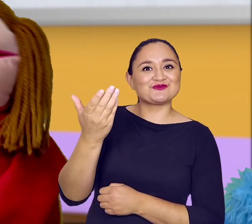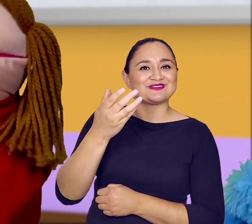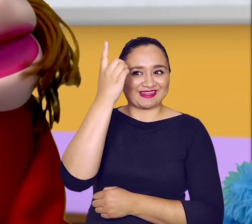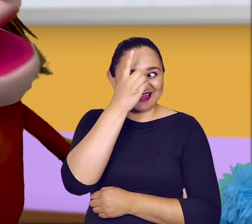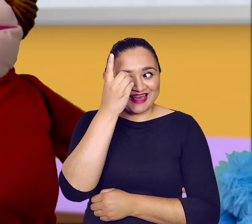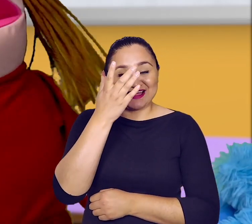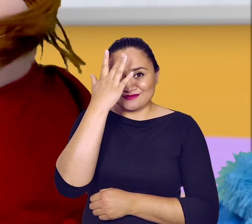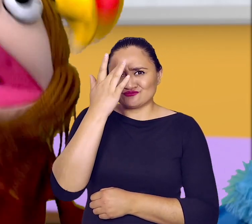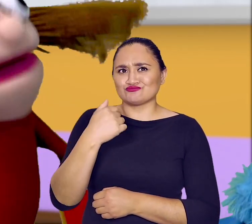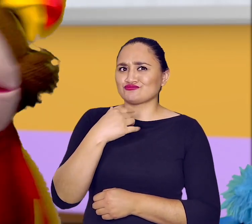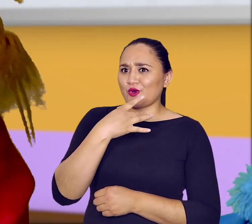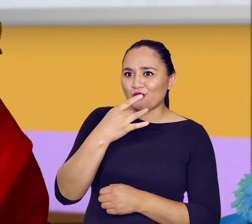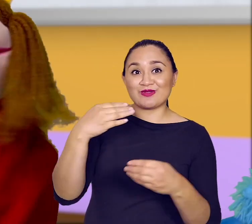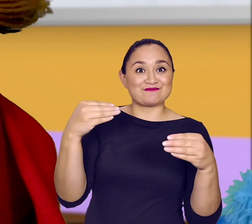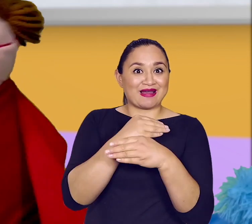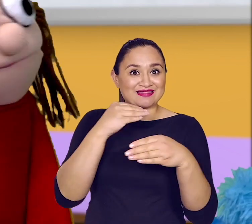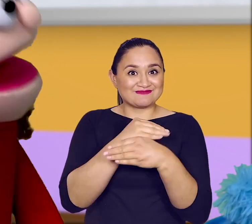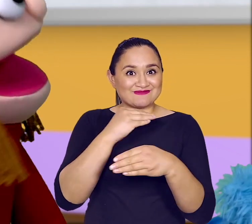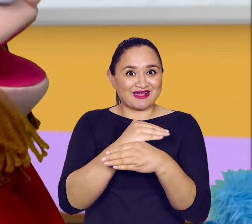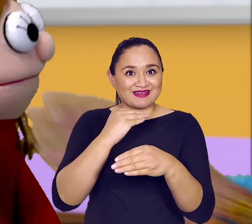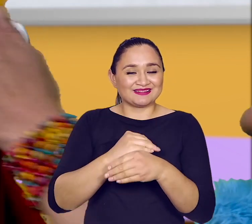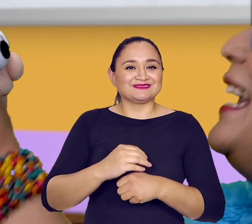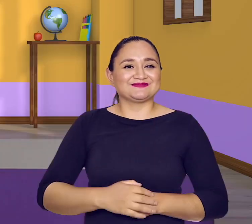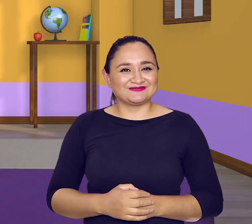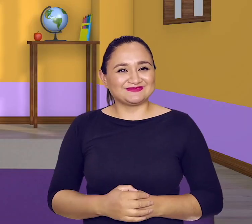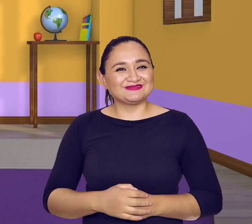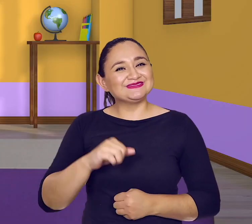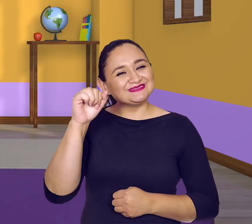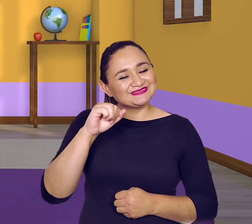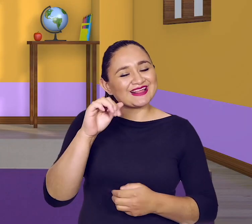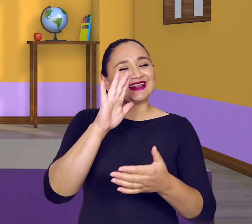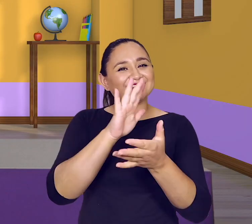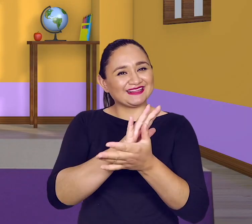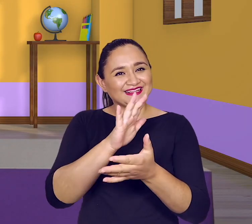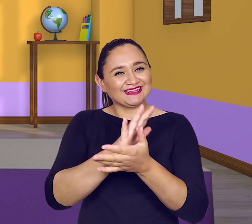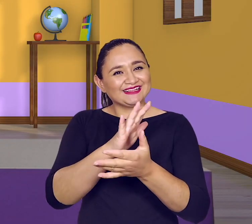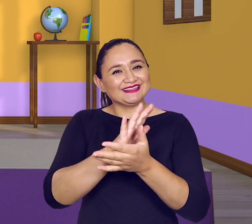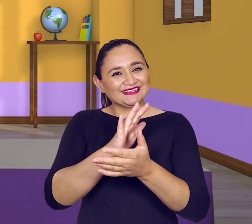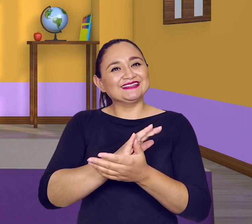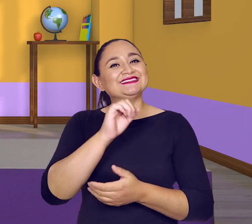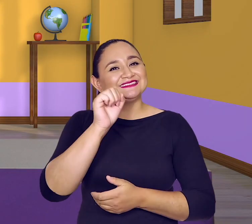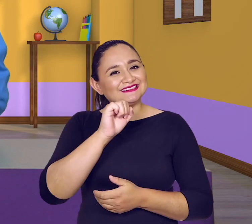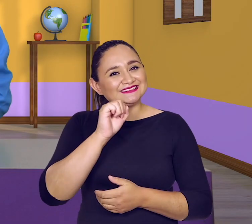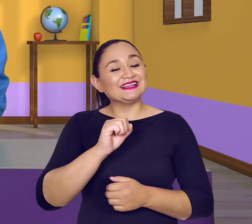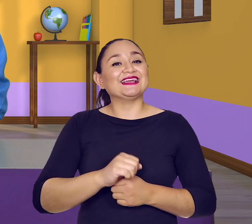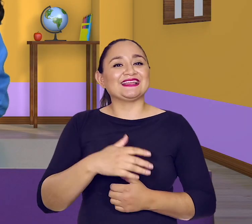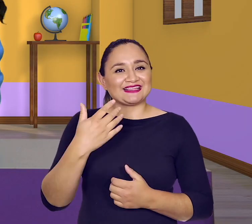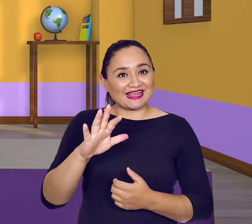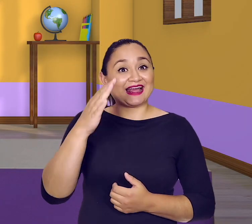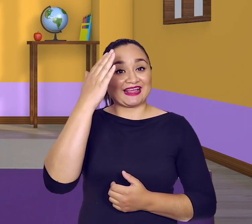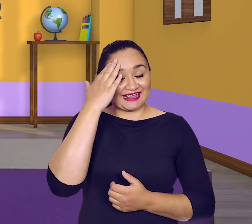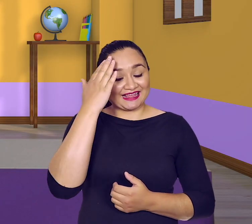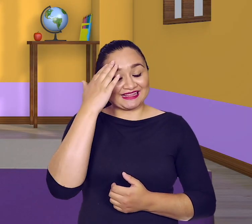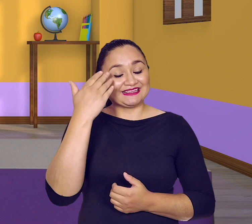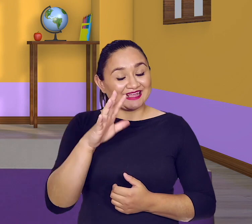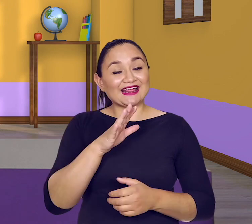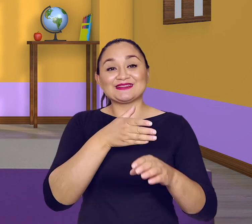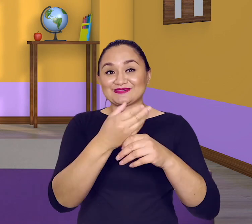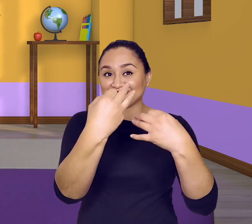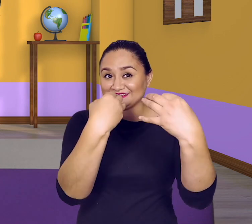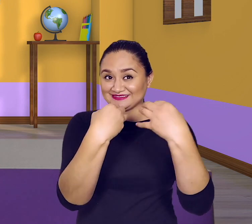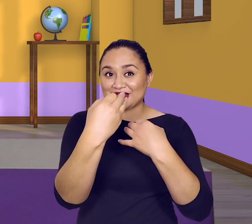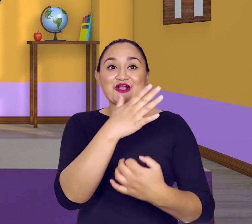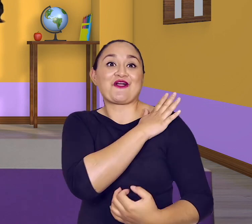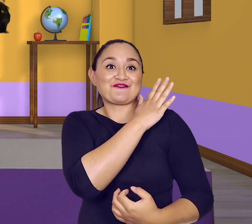tú por qué porque me gustan las matemáticas y sigue tranquila tranquila claudia ya me sigues contando